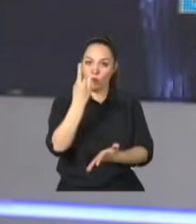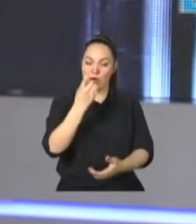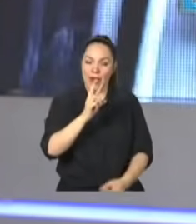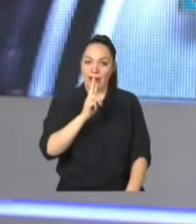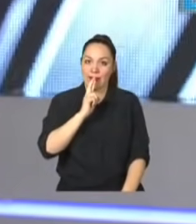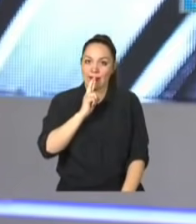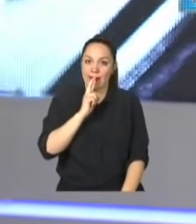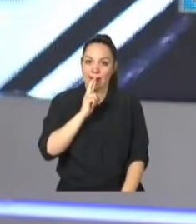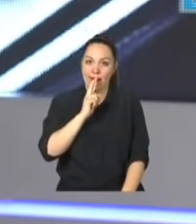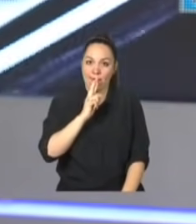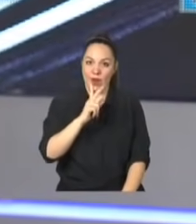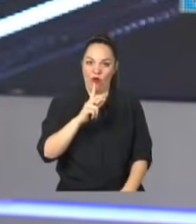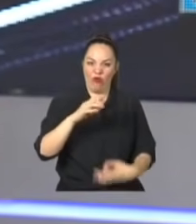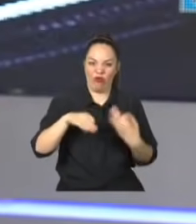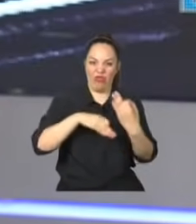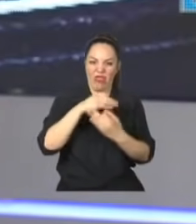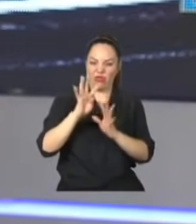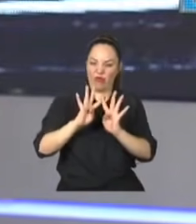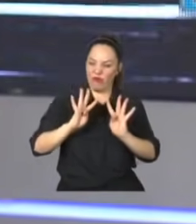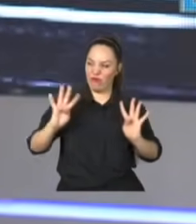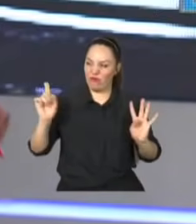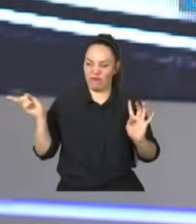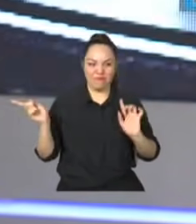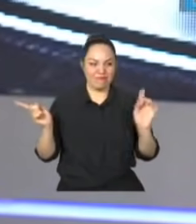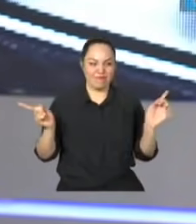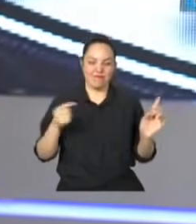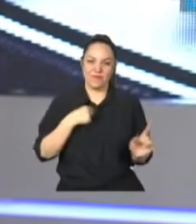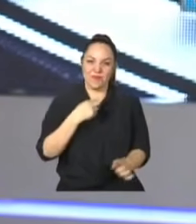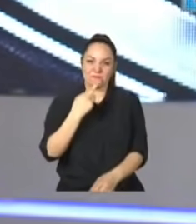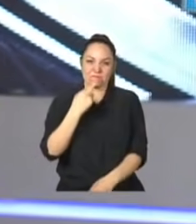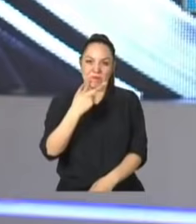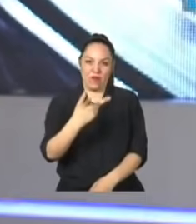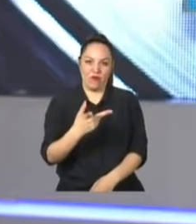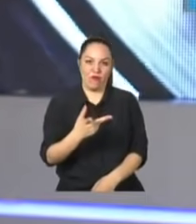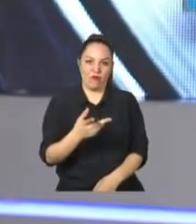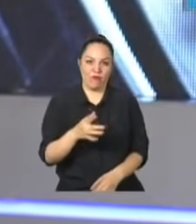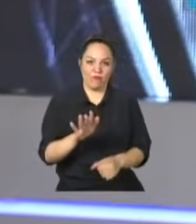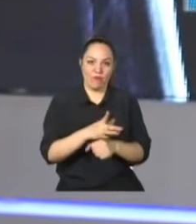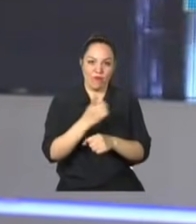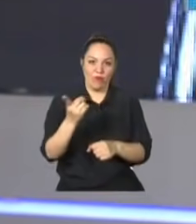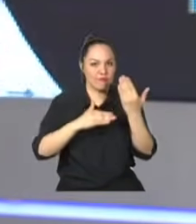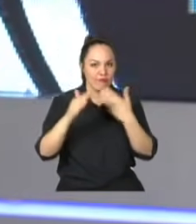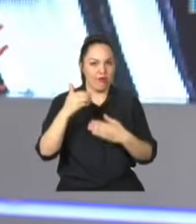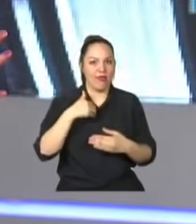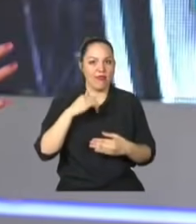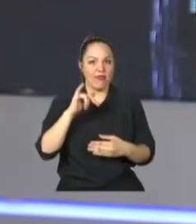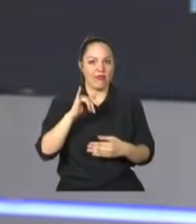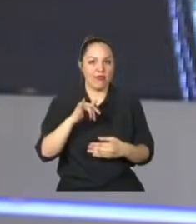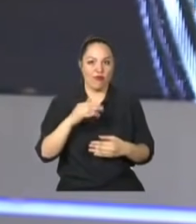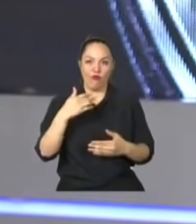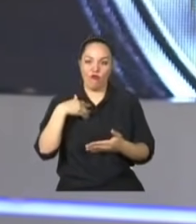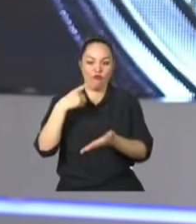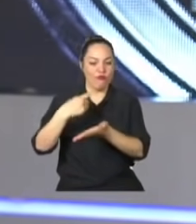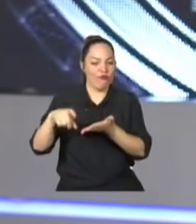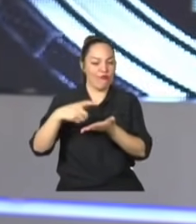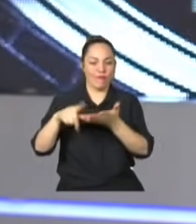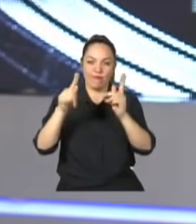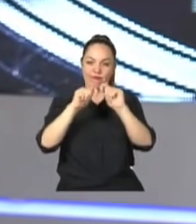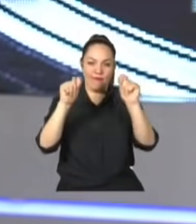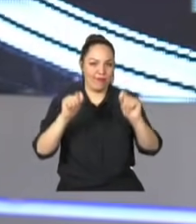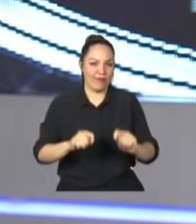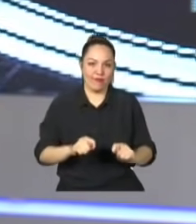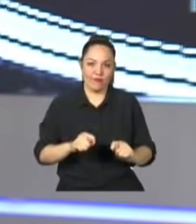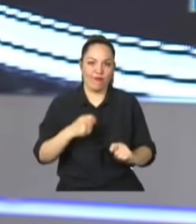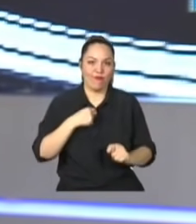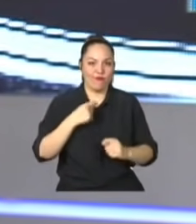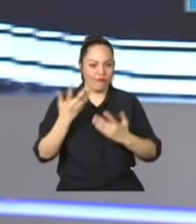opción que todos mis compañeros que están aquí. Porque no tienen estudios como yo, título con botellas,